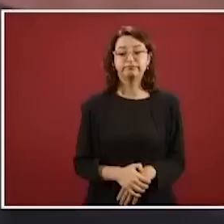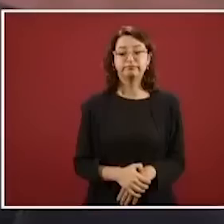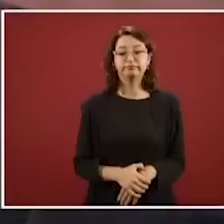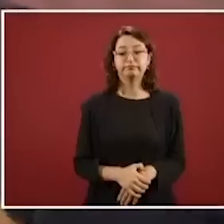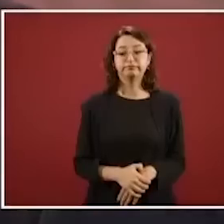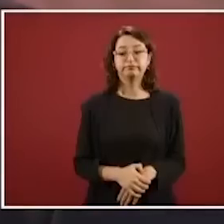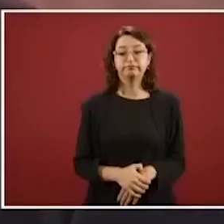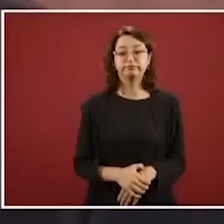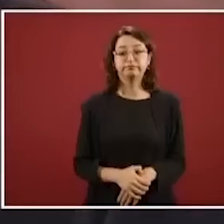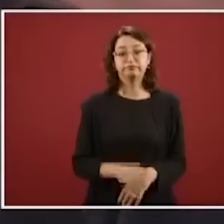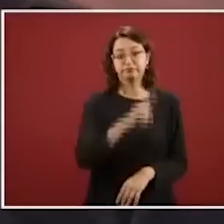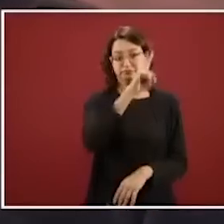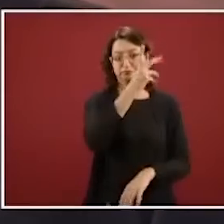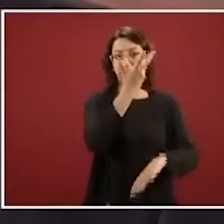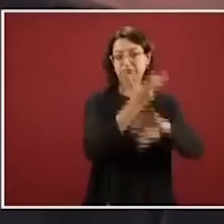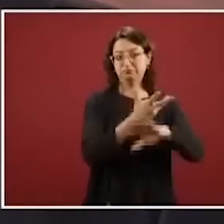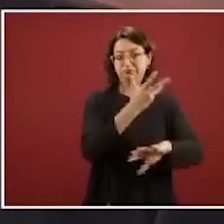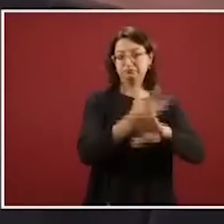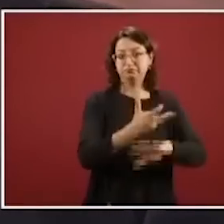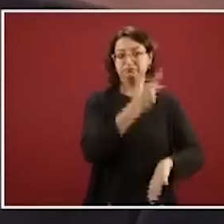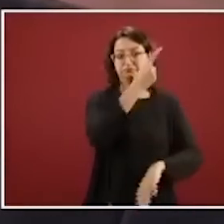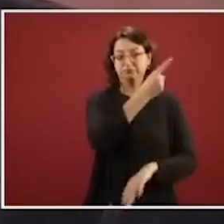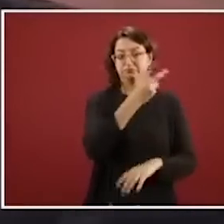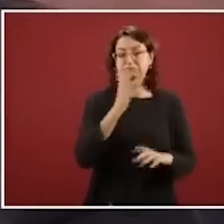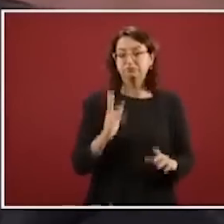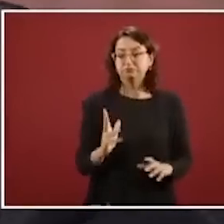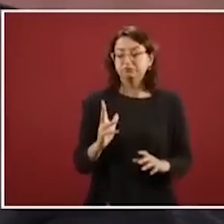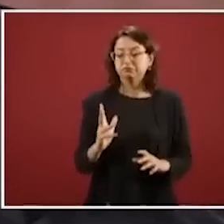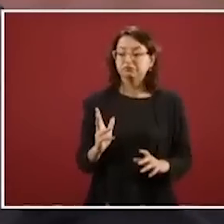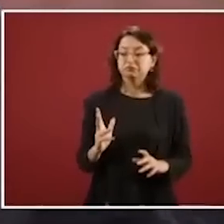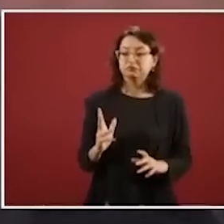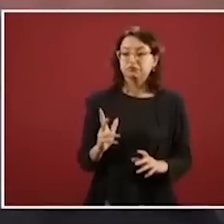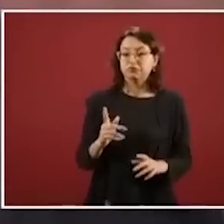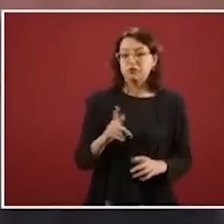hasta reducen penas si se